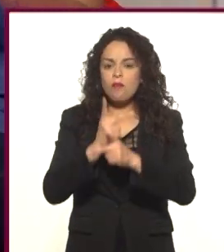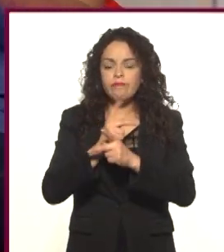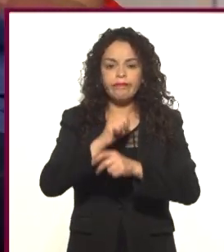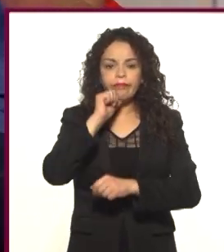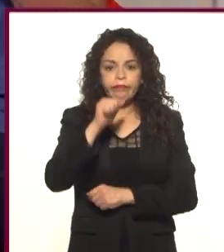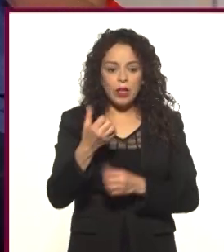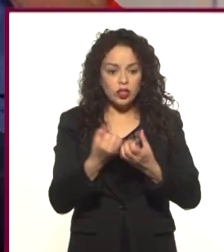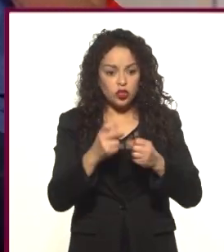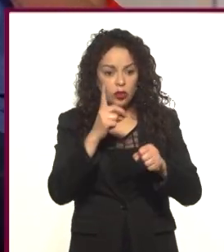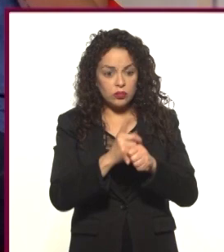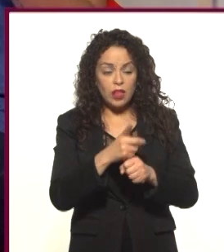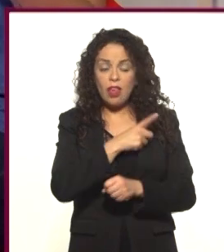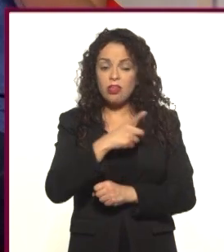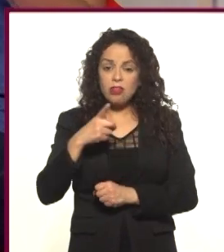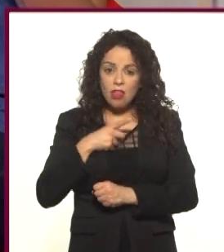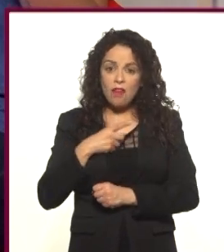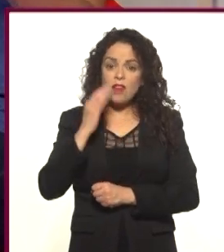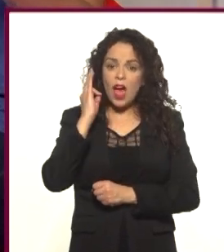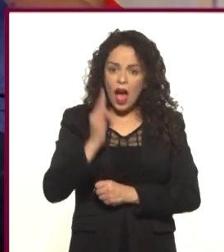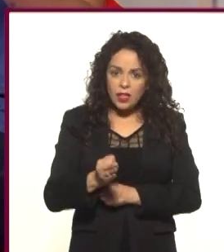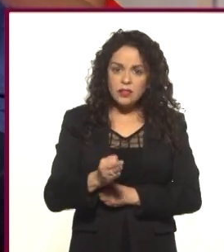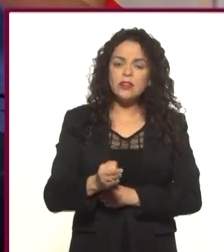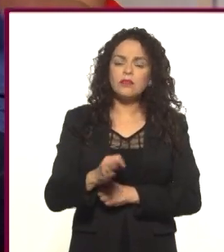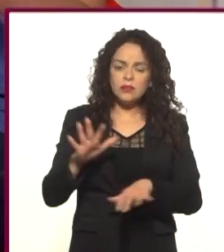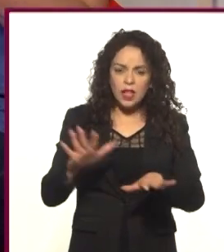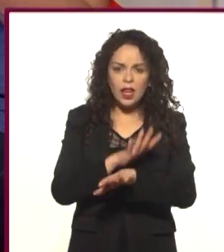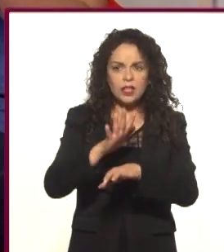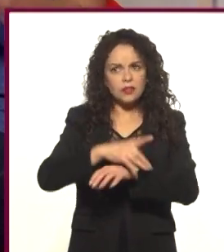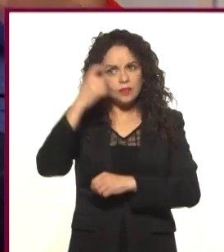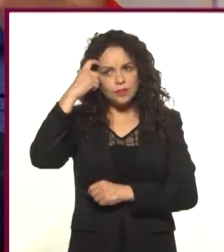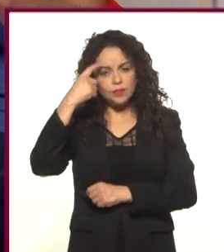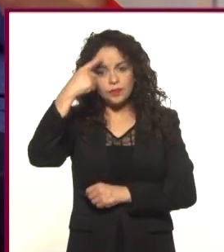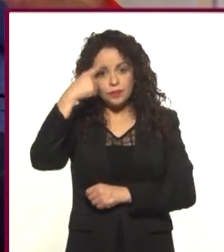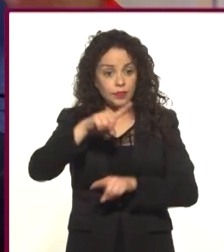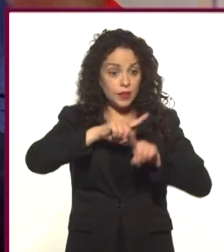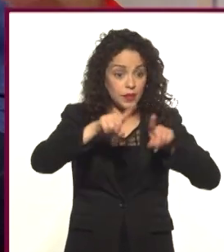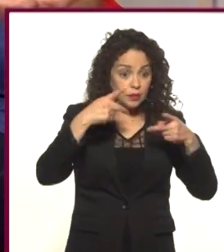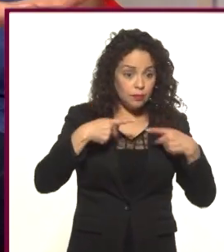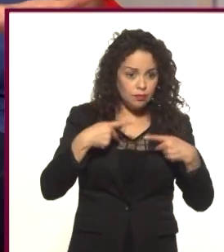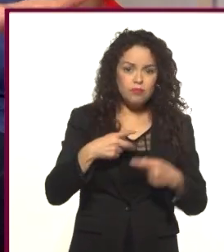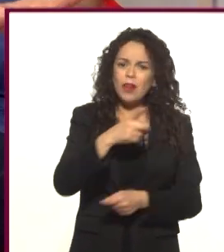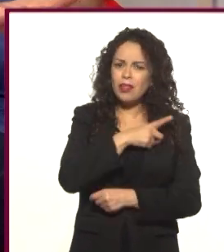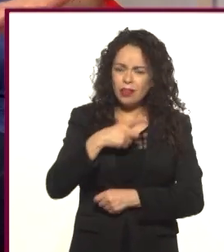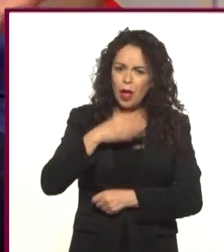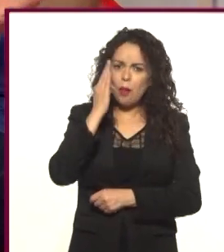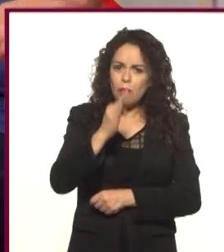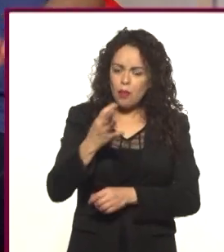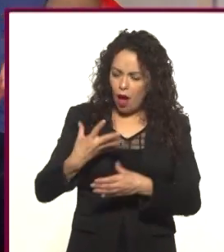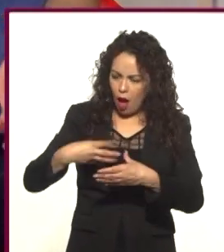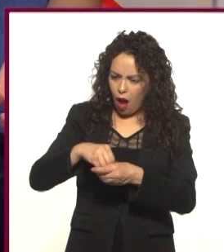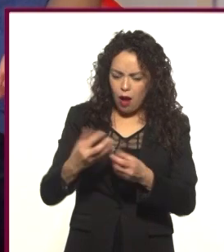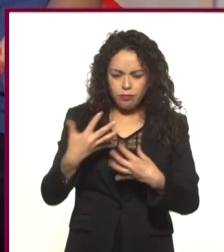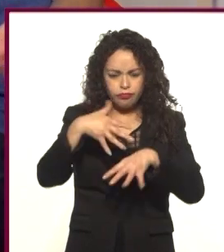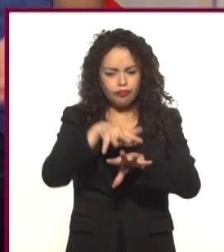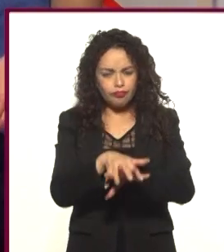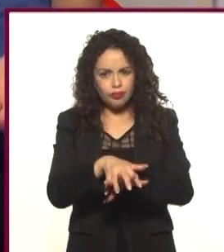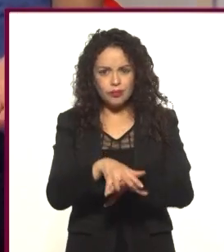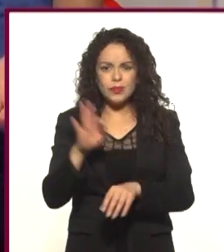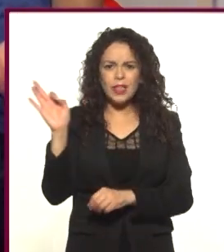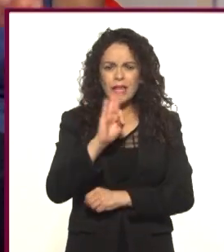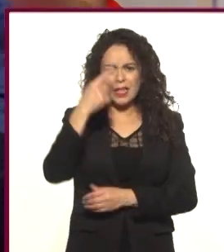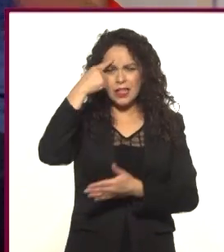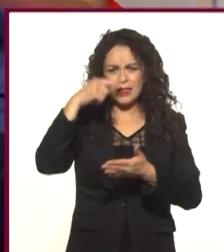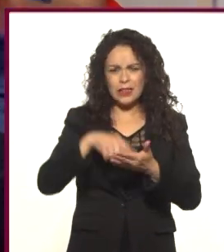la sociedad debe ser capaz de superar sus prejuicios para incluir de verdad a los que son diferentes. Tal vez parezca muy